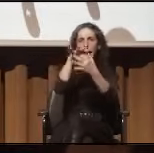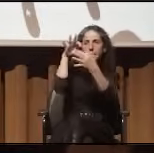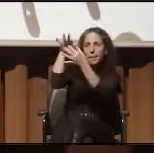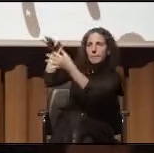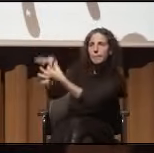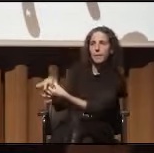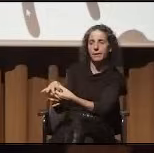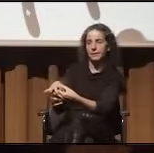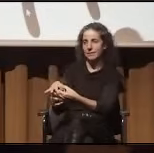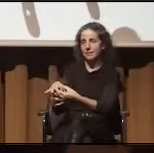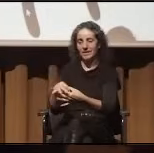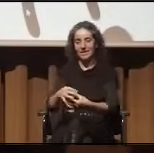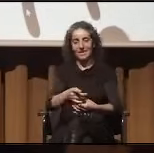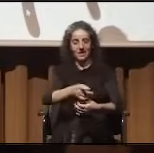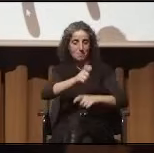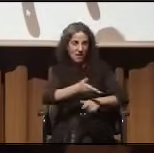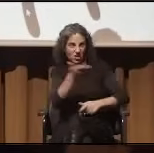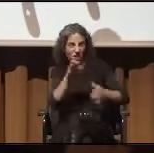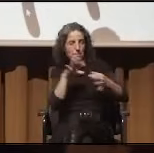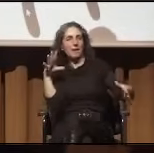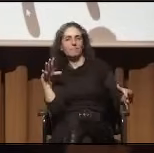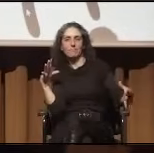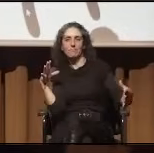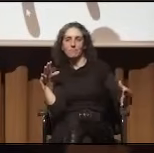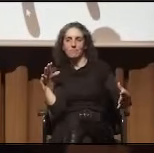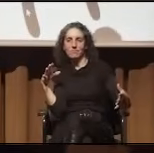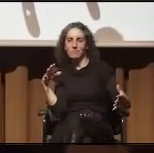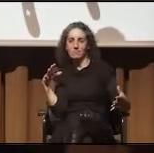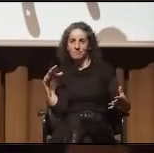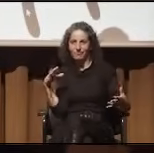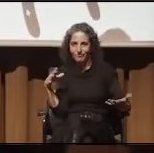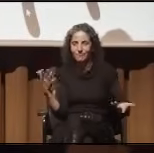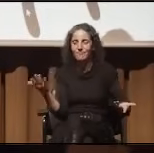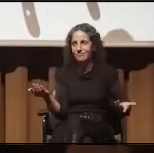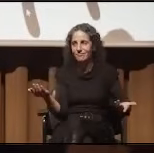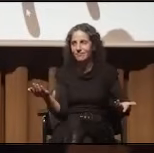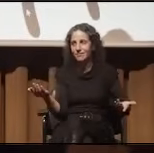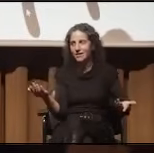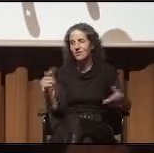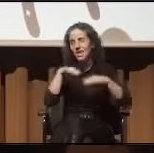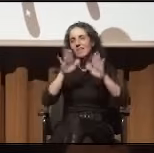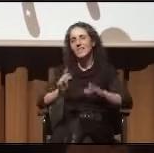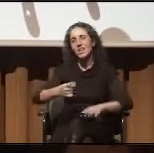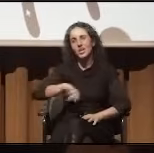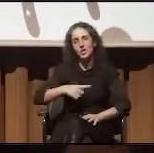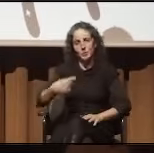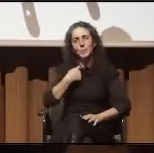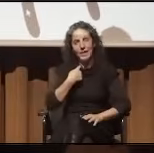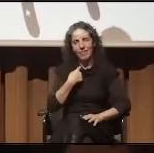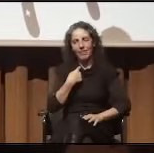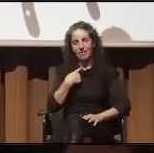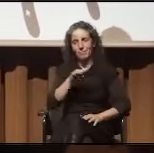tonterías. Que está bien, pero en la medida que nos quita la conexión entre nosotros, nos estamos perdiendo. Entonces, creo que